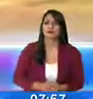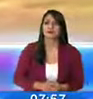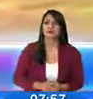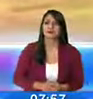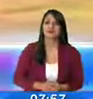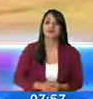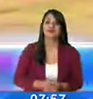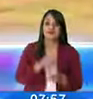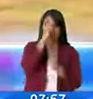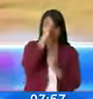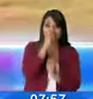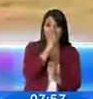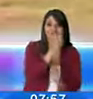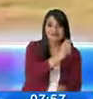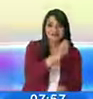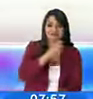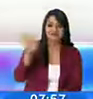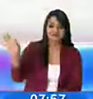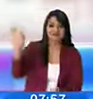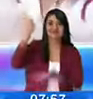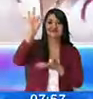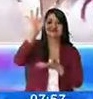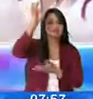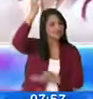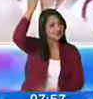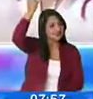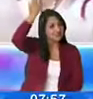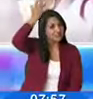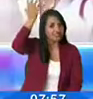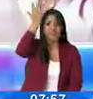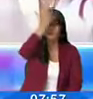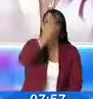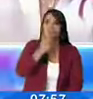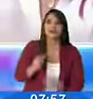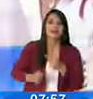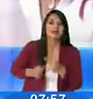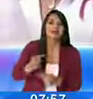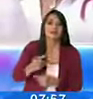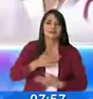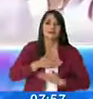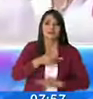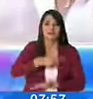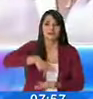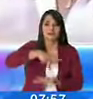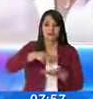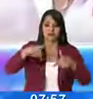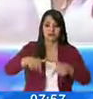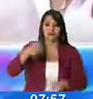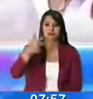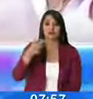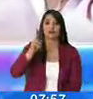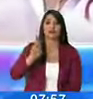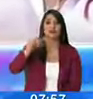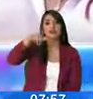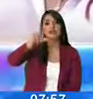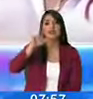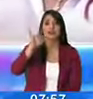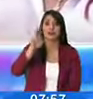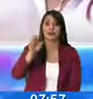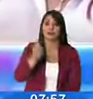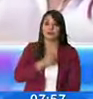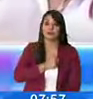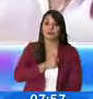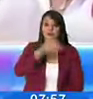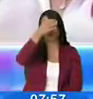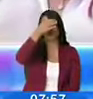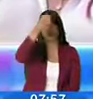un honor ser la reina de este tan digna tradiciones de nuestra parroquia, que Chuquiribamba es un patrimonio